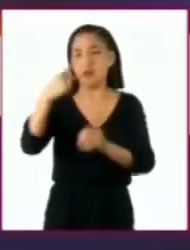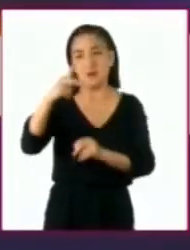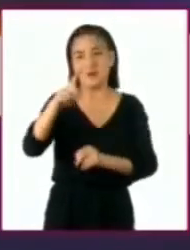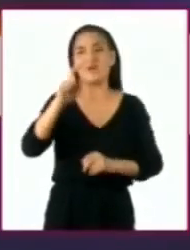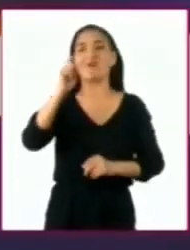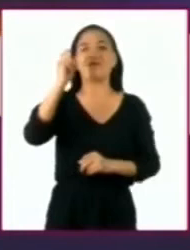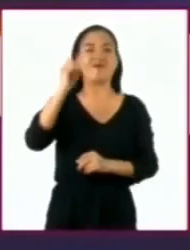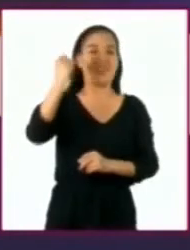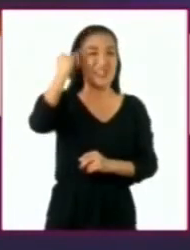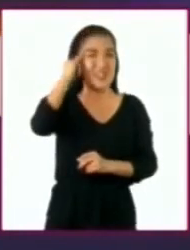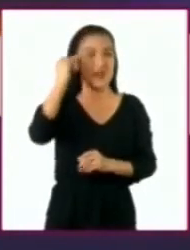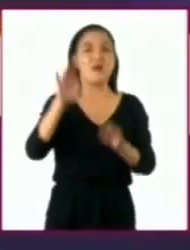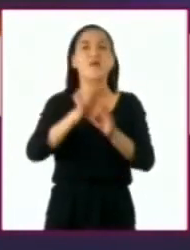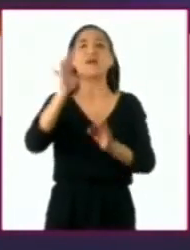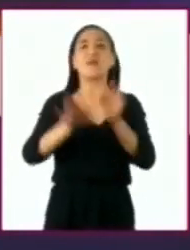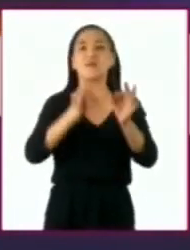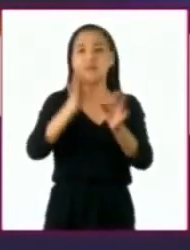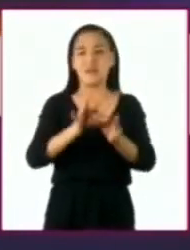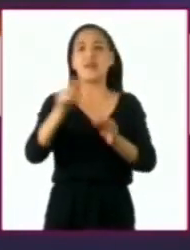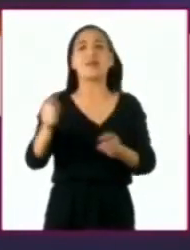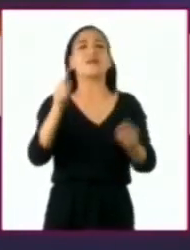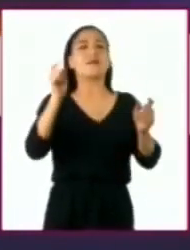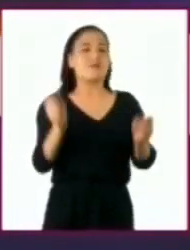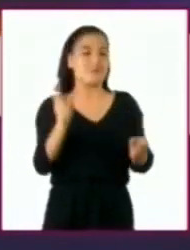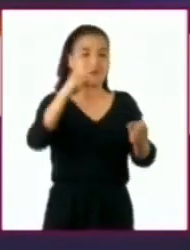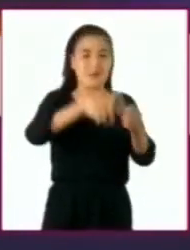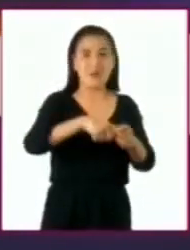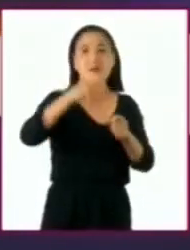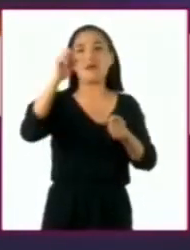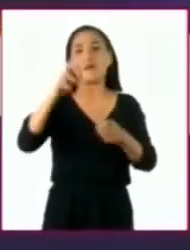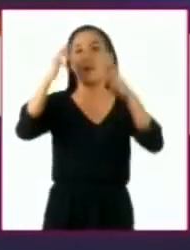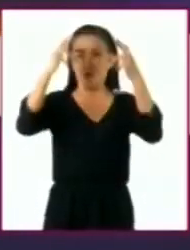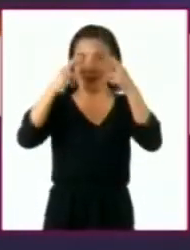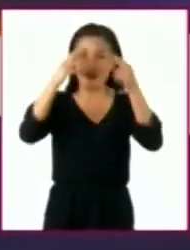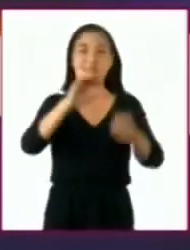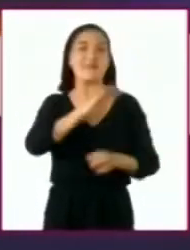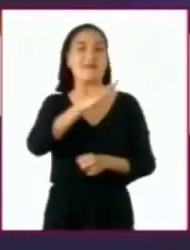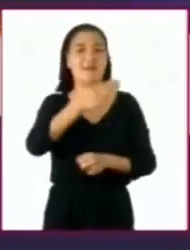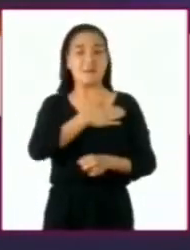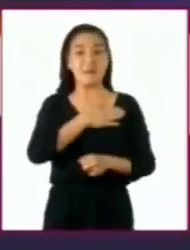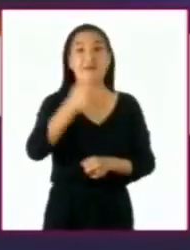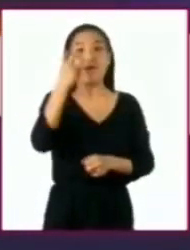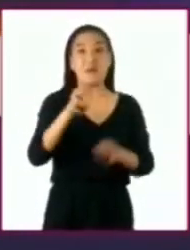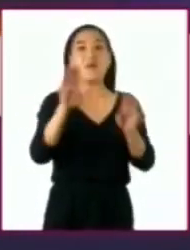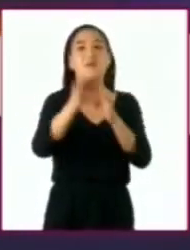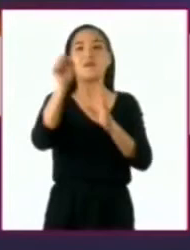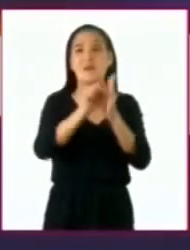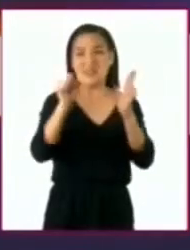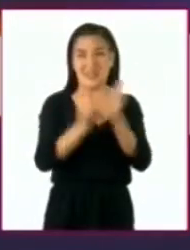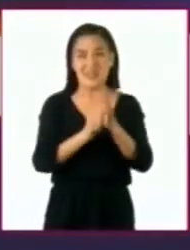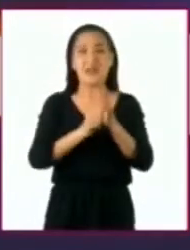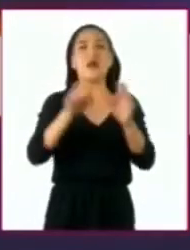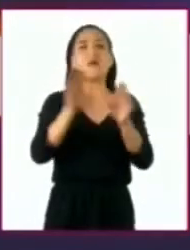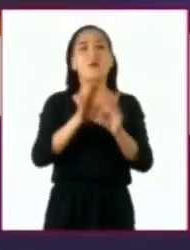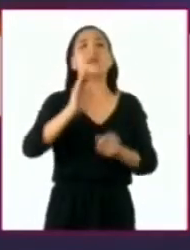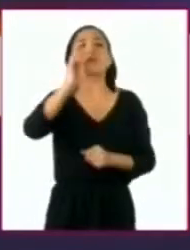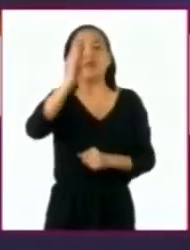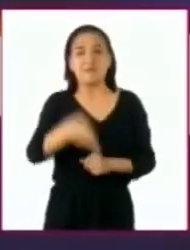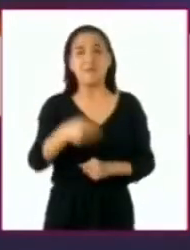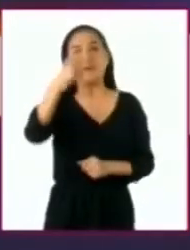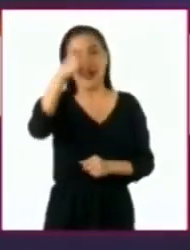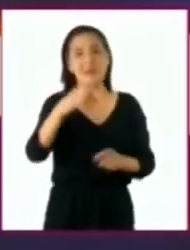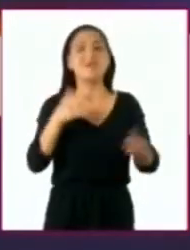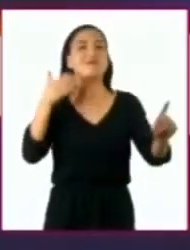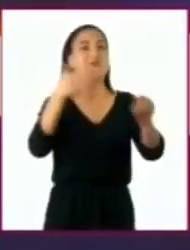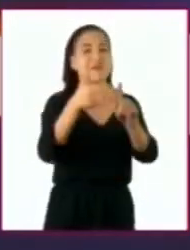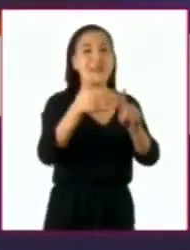compromiso adquirido con la corona española. El sistema de encomienda le posibilitó alcanzar dichos objetivos en el